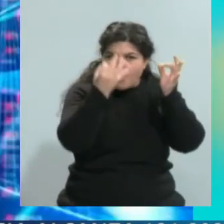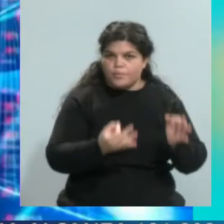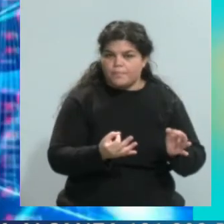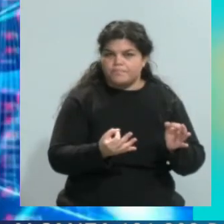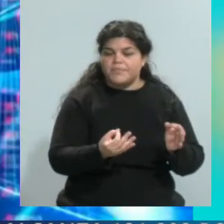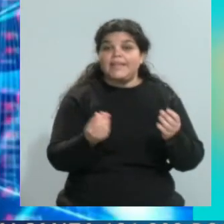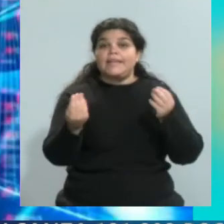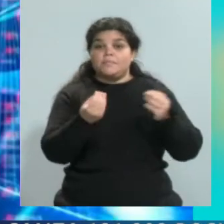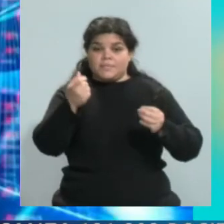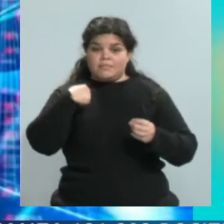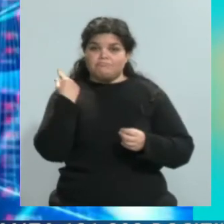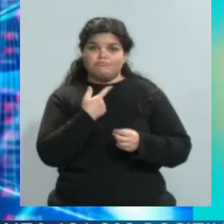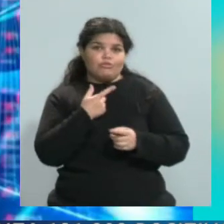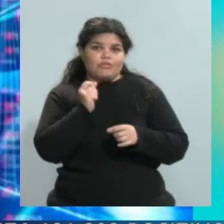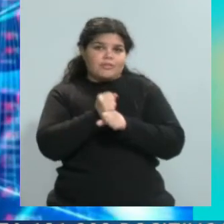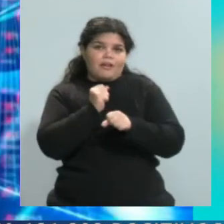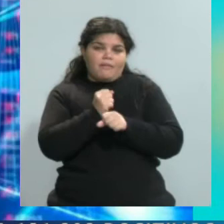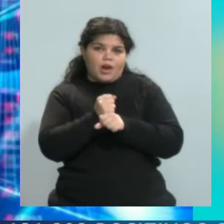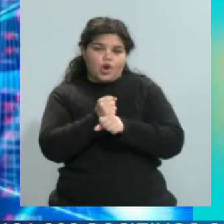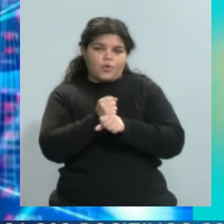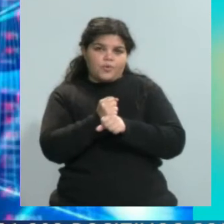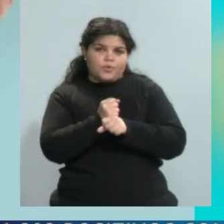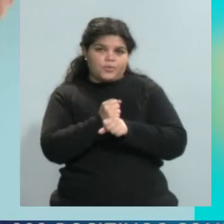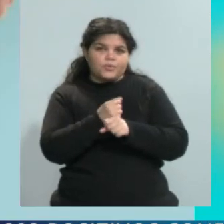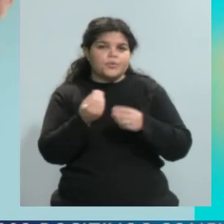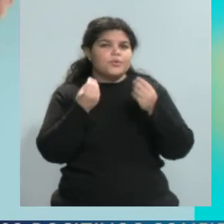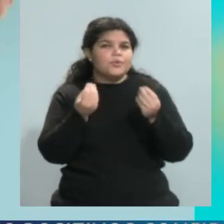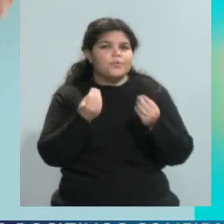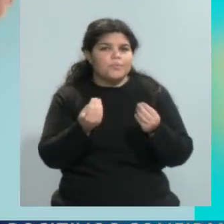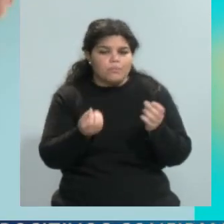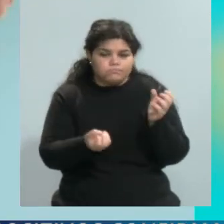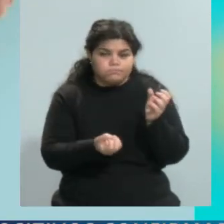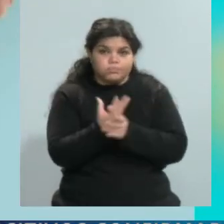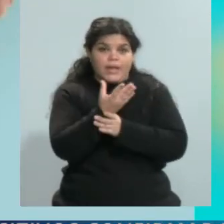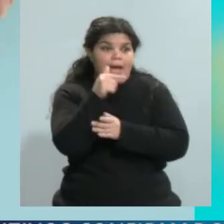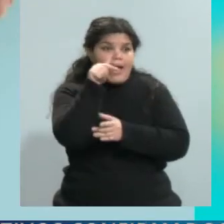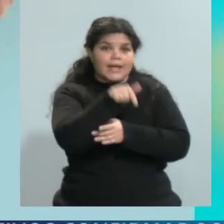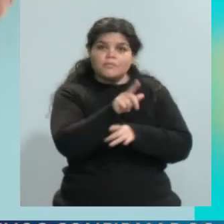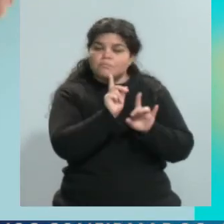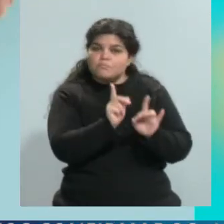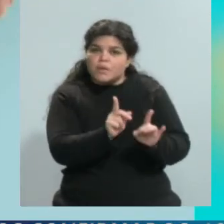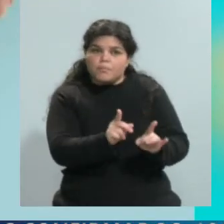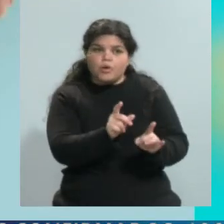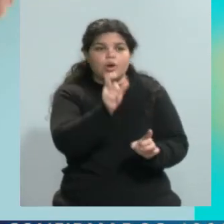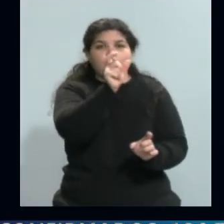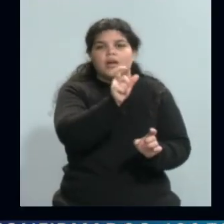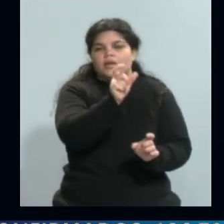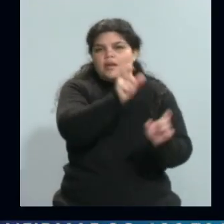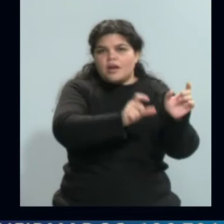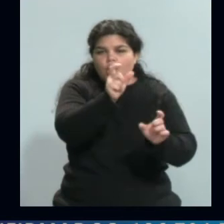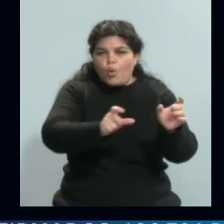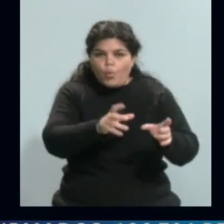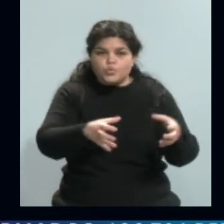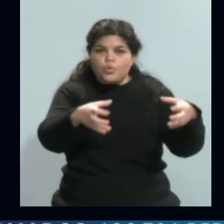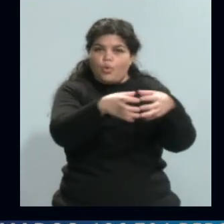o mejor dicho, esta disciplina, nace desde esta lógica, de la interpretación que los recursos humanos necesitan un